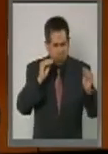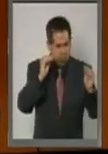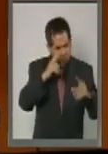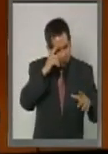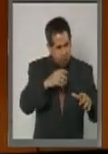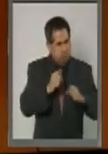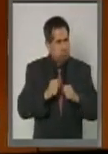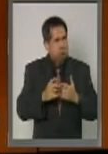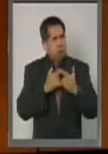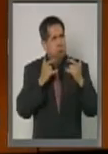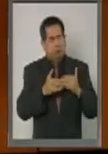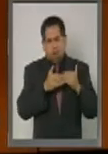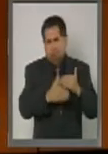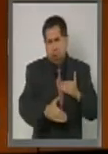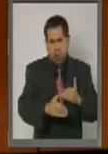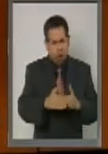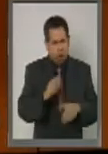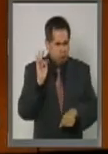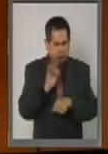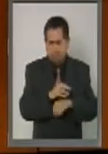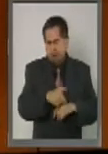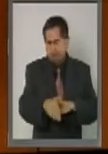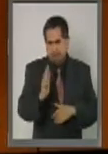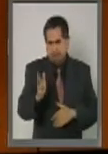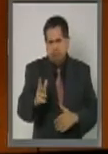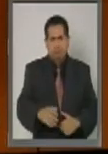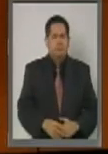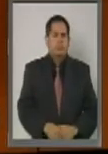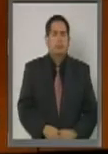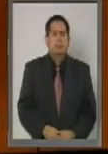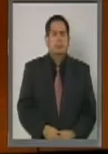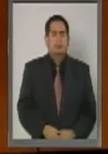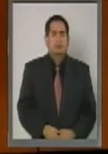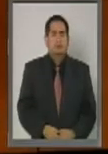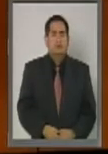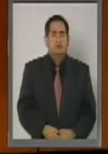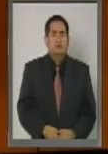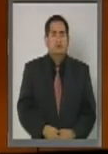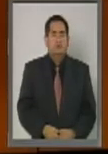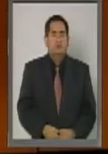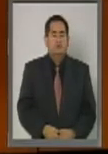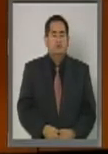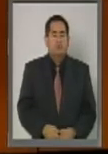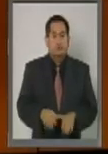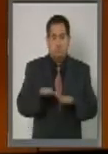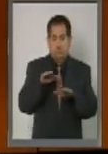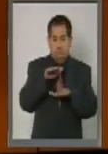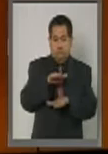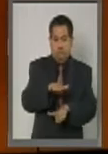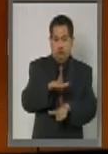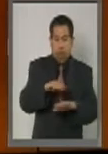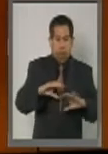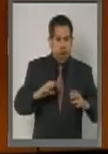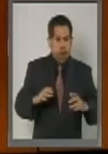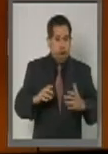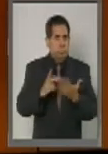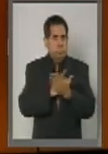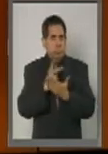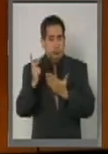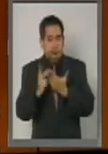sentar precedentes en el futuro cercano. Con respecto a el